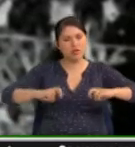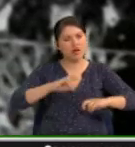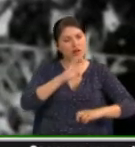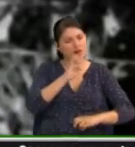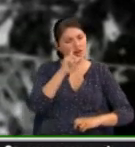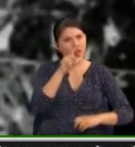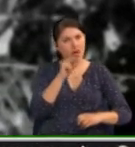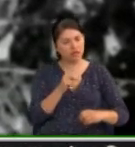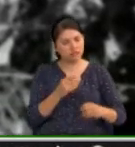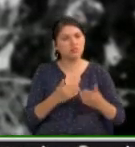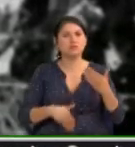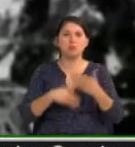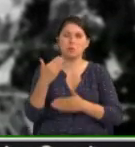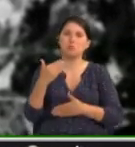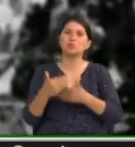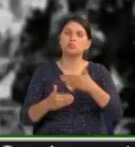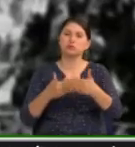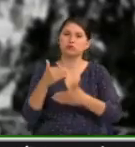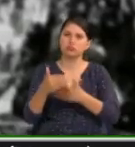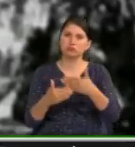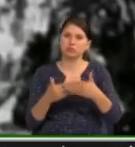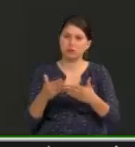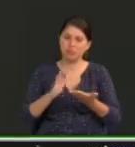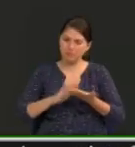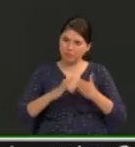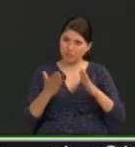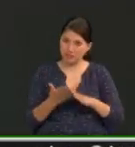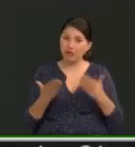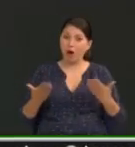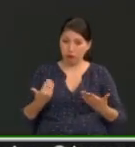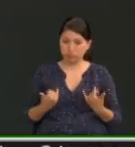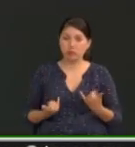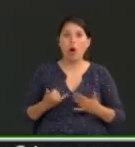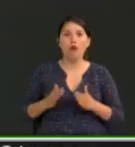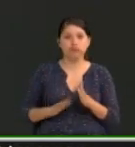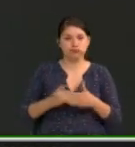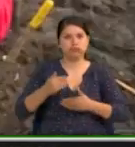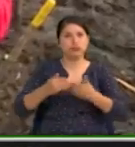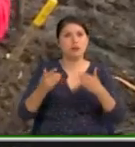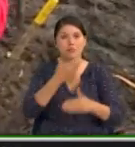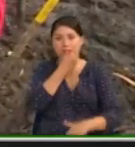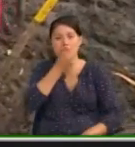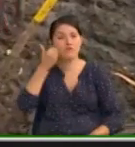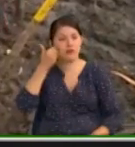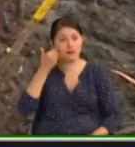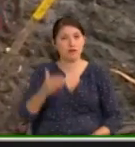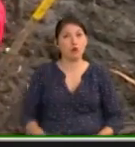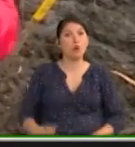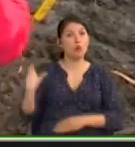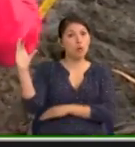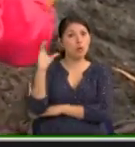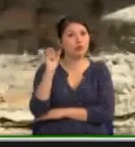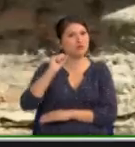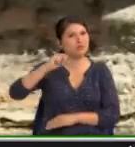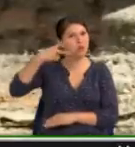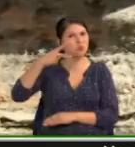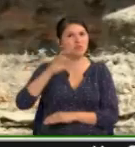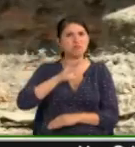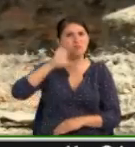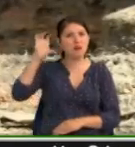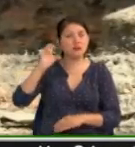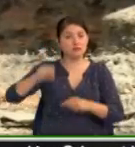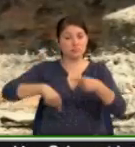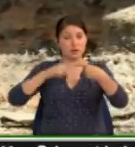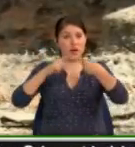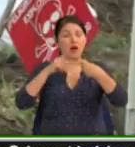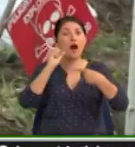ELN a iniciar ese proceso de paz como el que hemos venido avanzando con las FARC. Colombia es el segundo país después